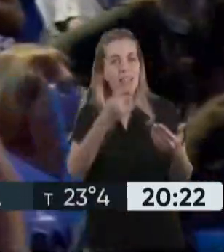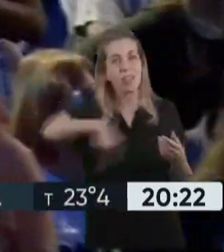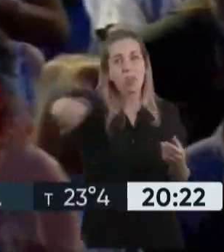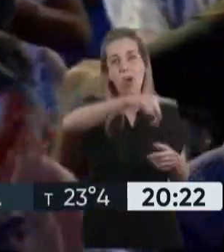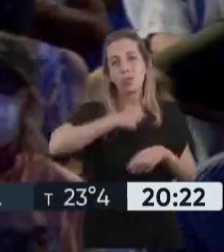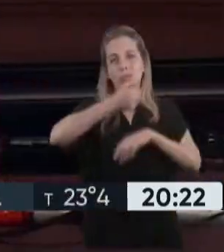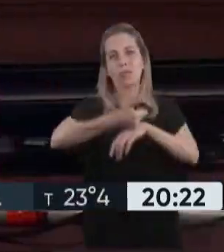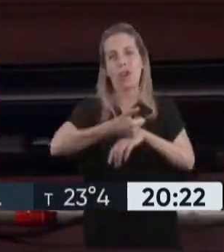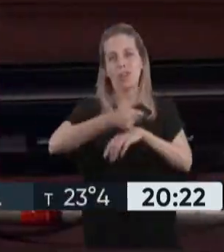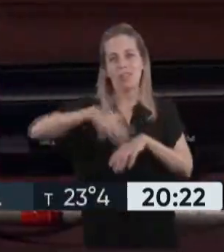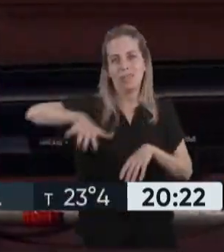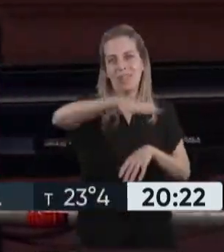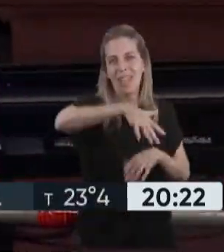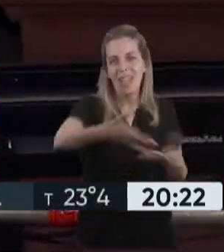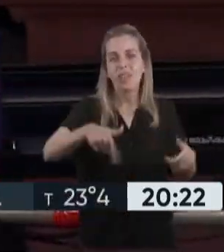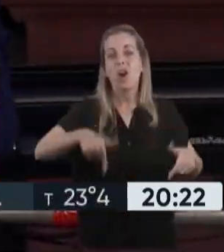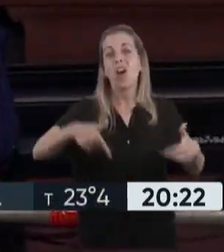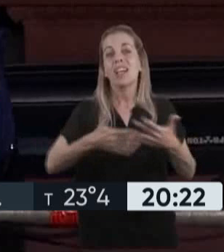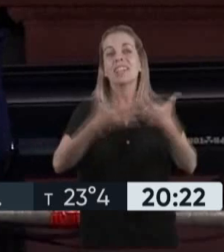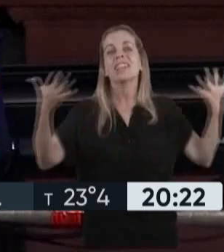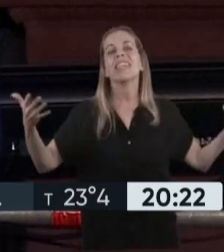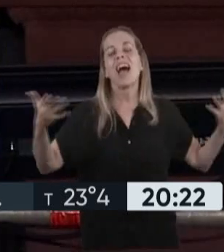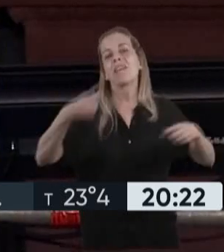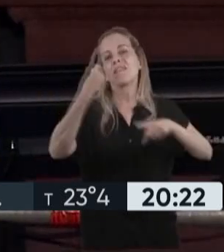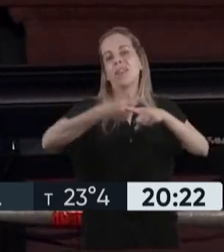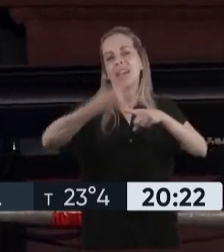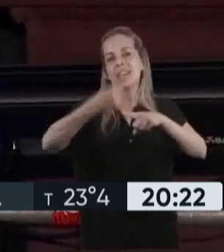aquí. Hoy es un día de celebración.